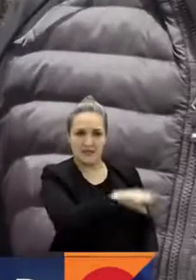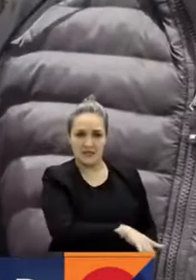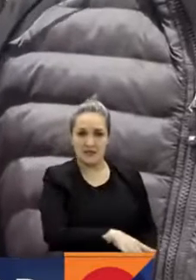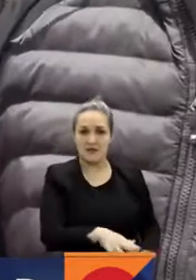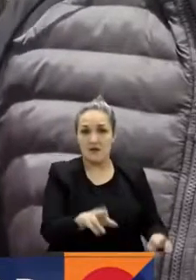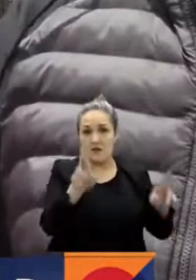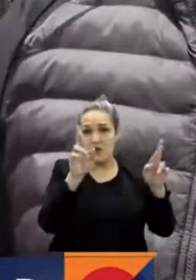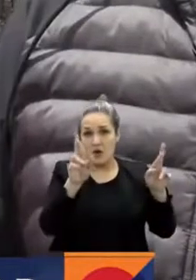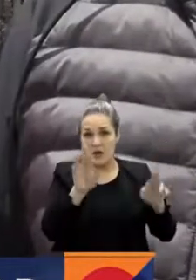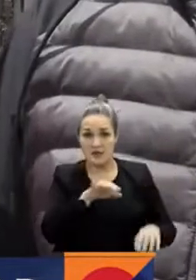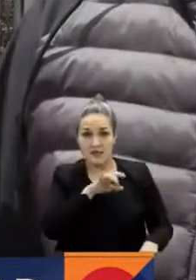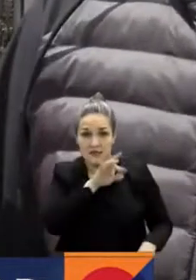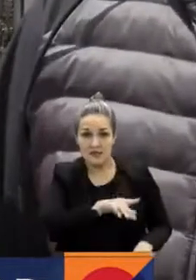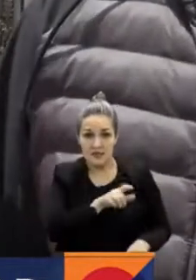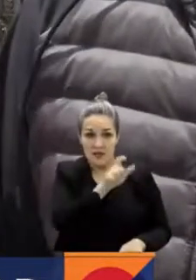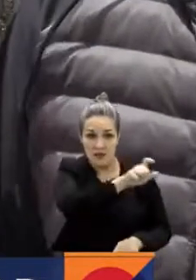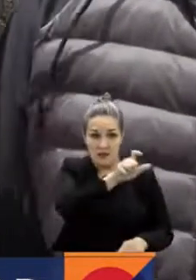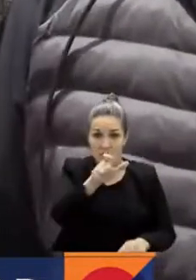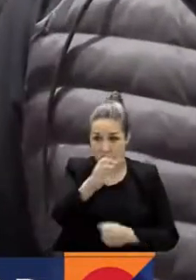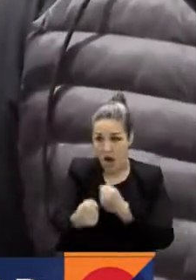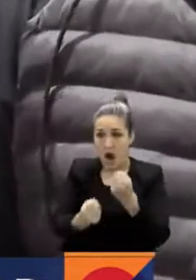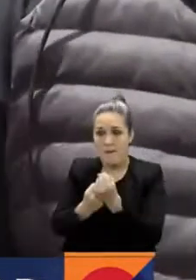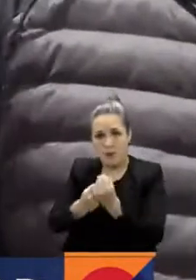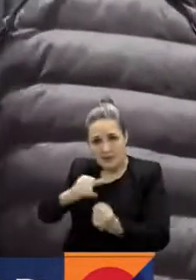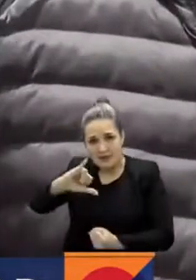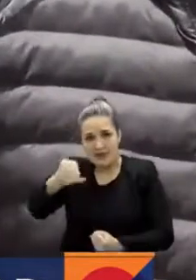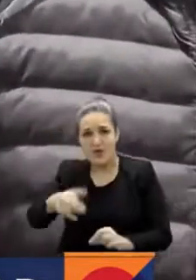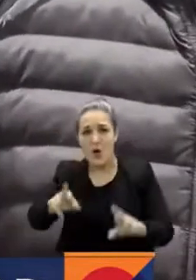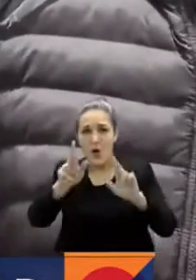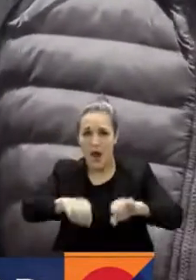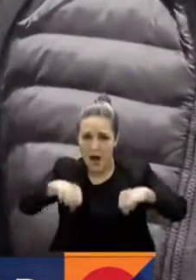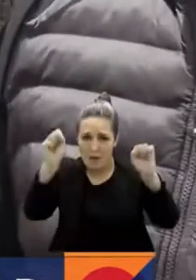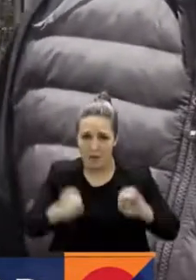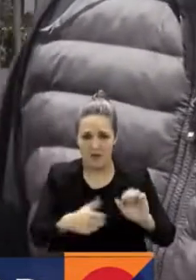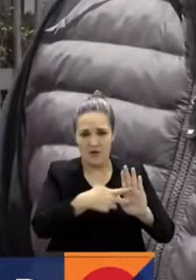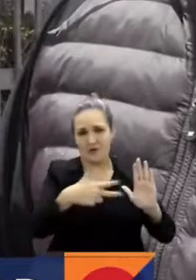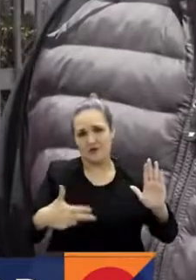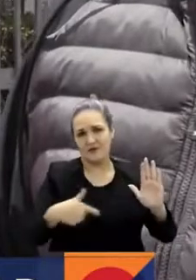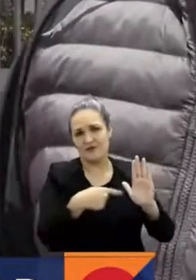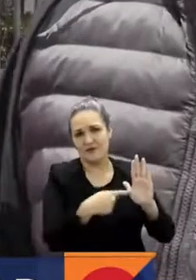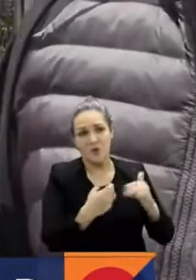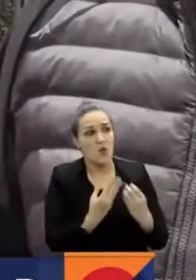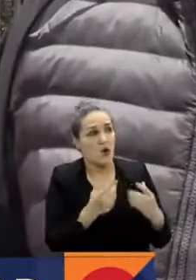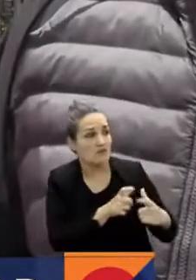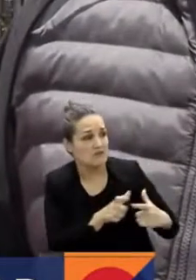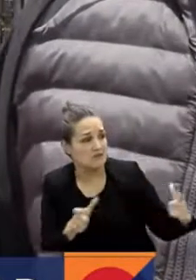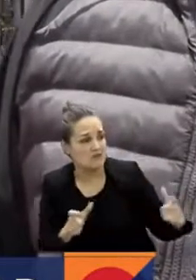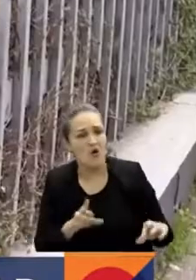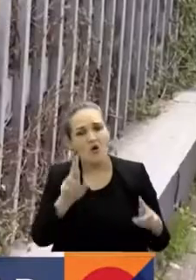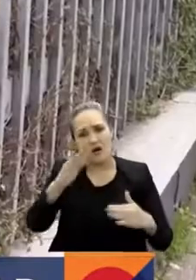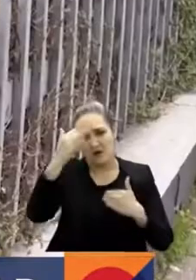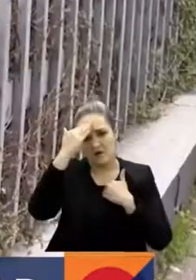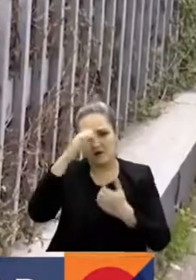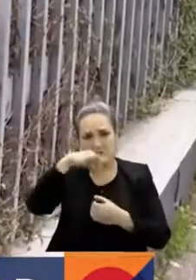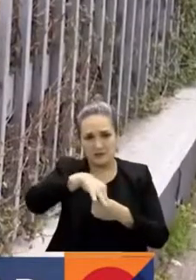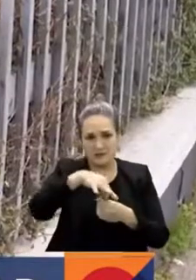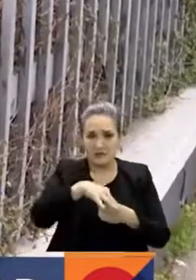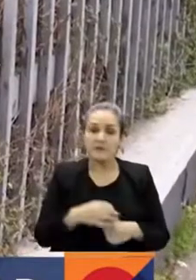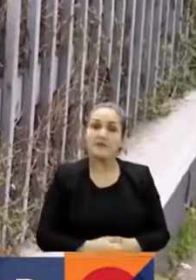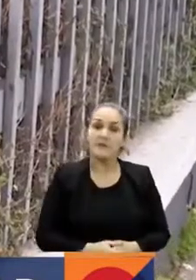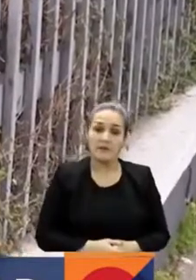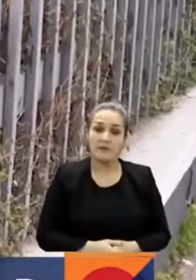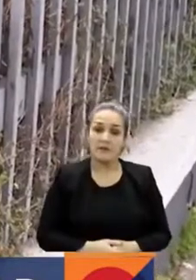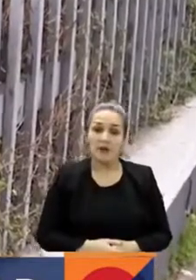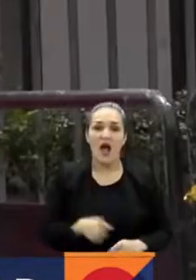espero que aquí los chilenos que vamos por el apruebo, que bueno, no sé cuántos somos, pero espero que vengamos aquí con harta conciencia a votar. A pesar de